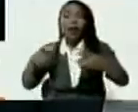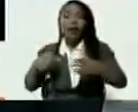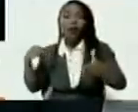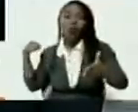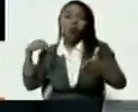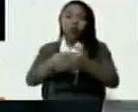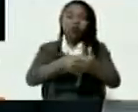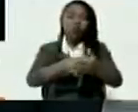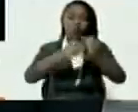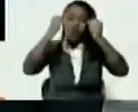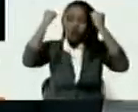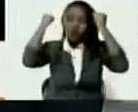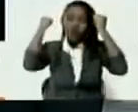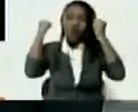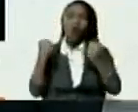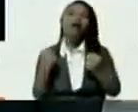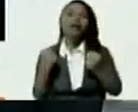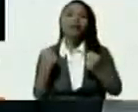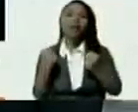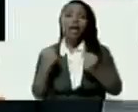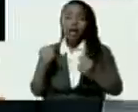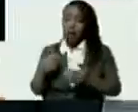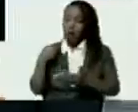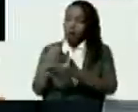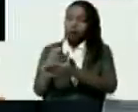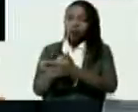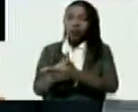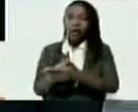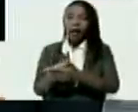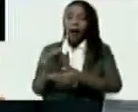golpea durísimamente los ingresos.